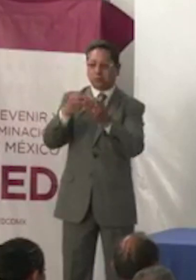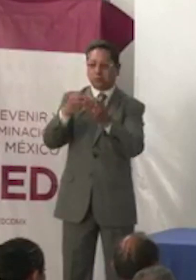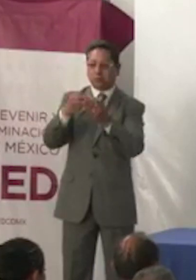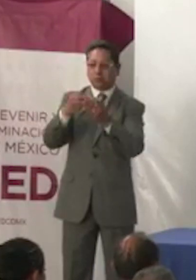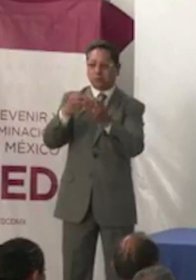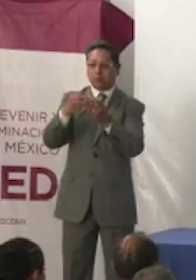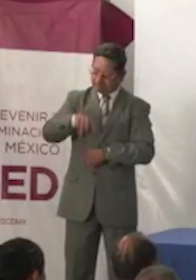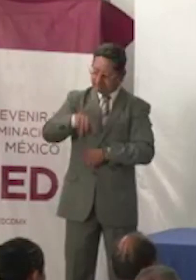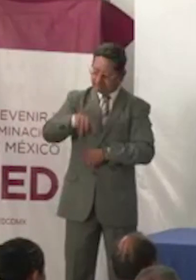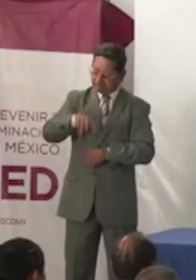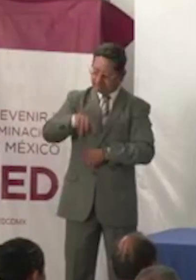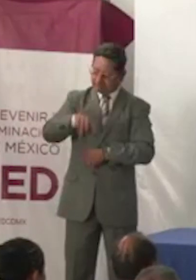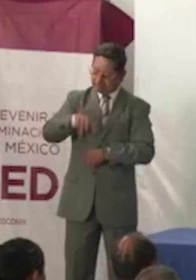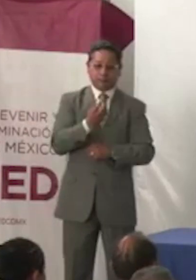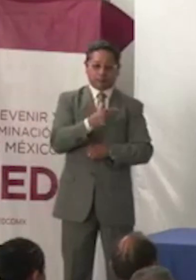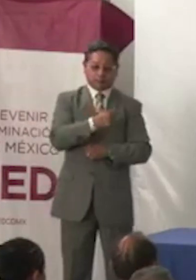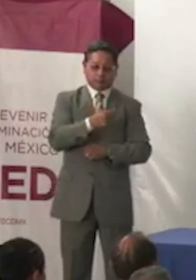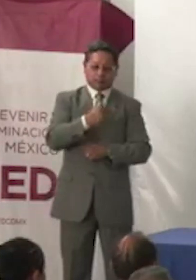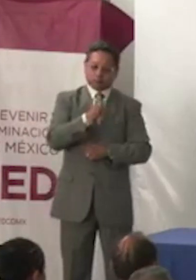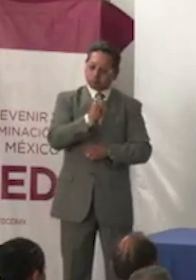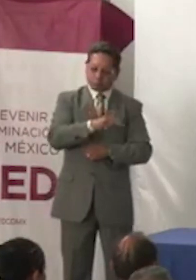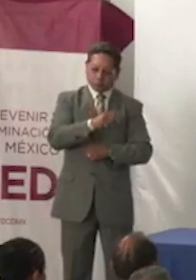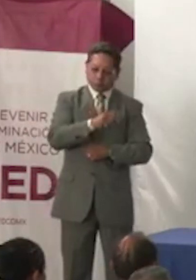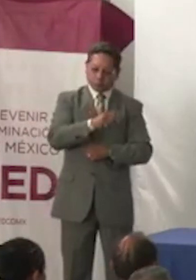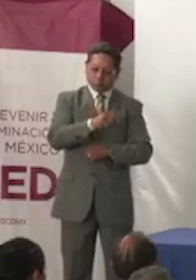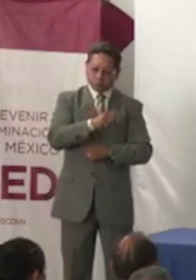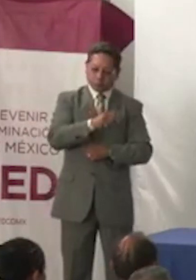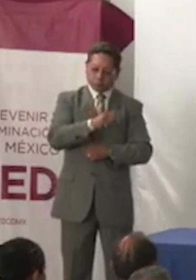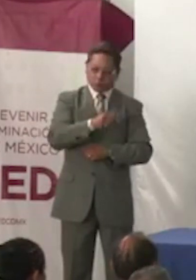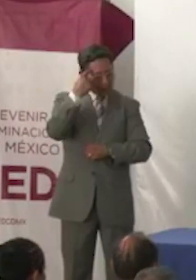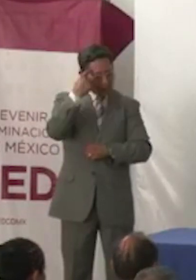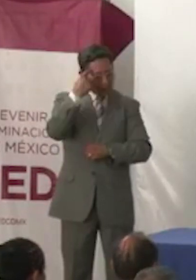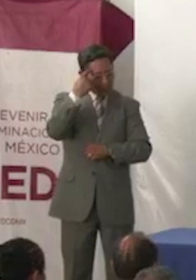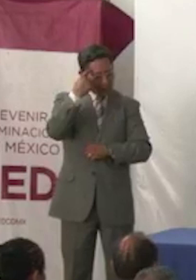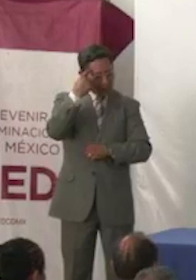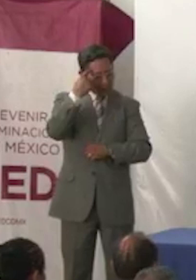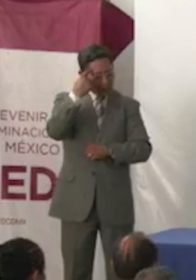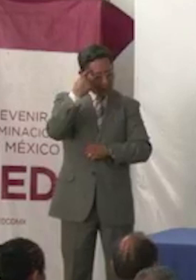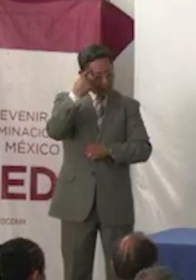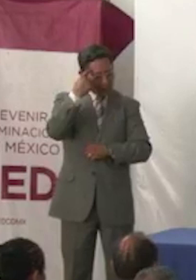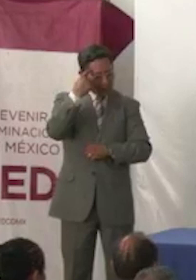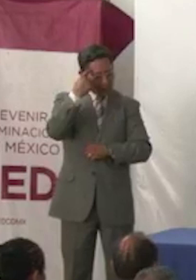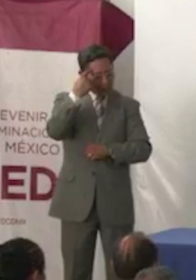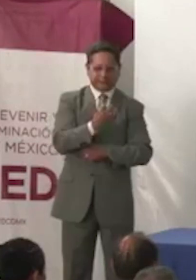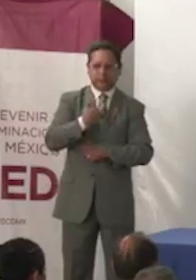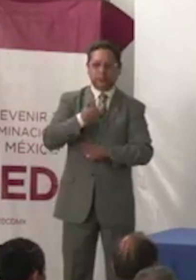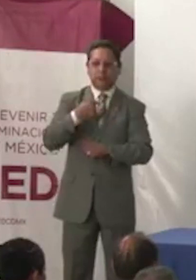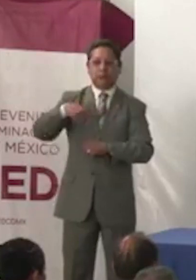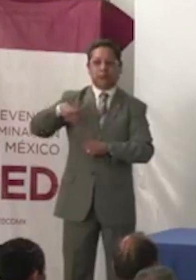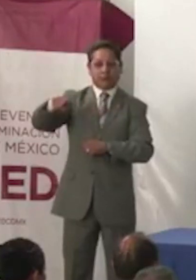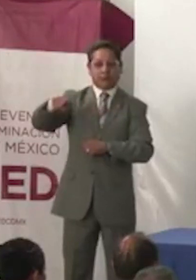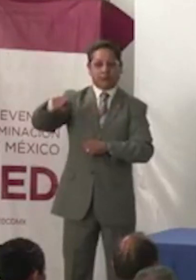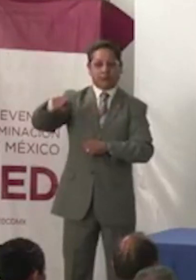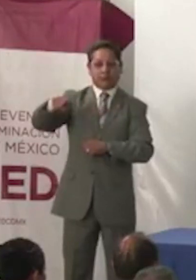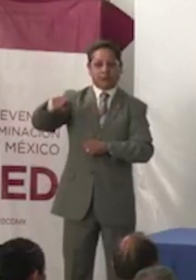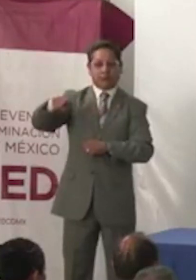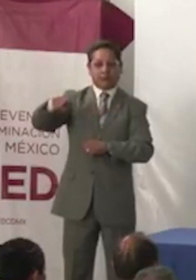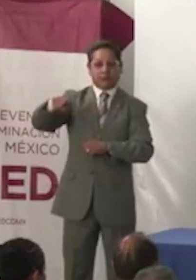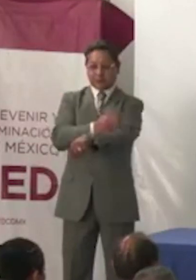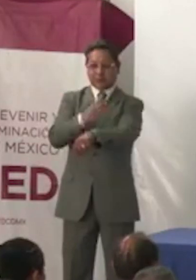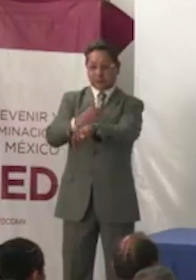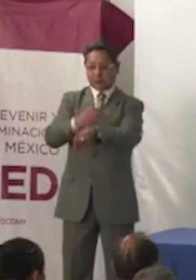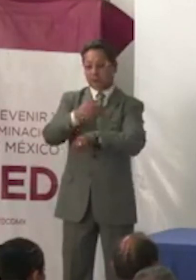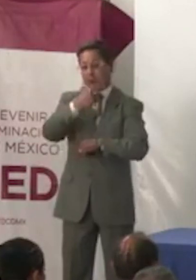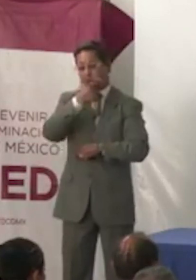de Justicia restaurativa compartimos su deseo de reforzar los procesos de capacitación y sensibilización de los compañeros y compañeras